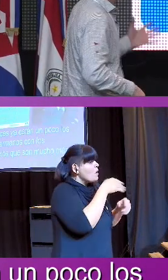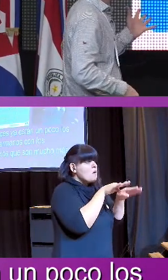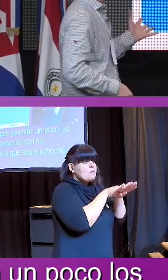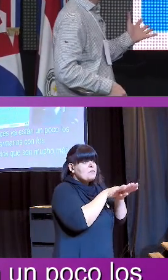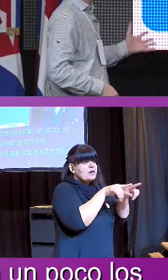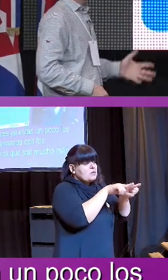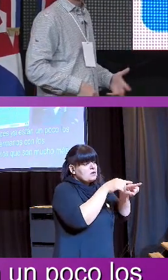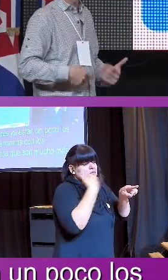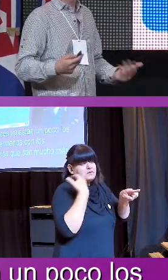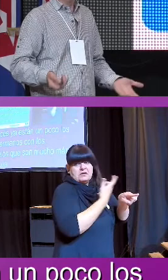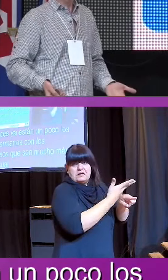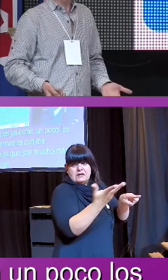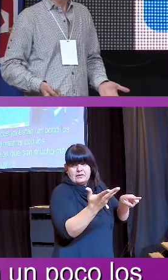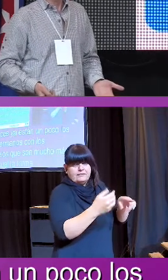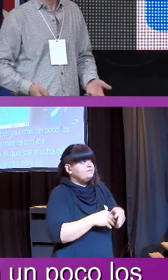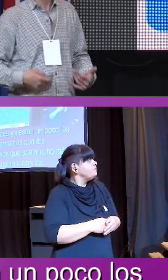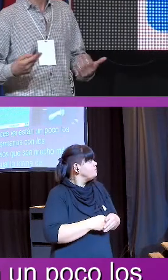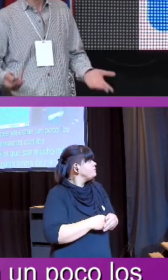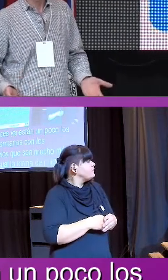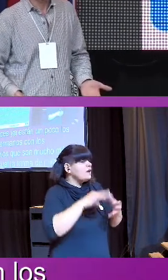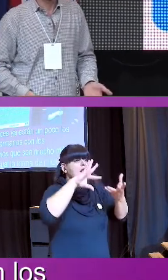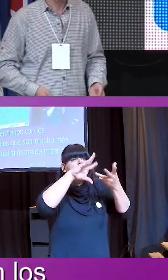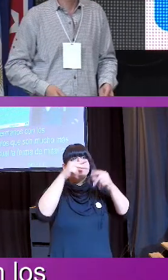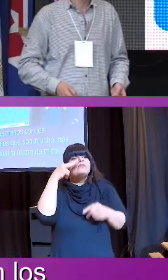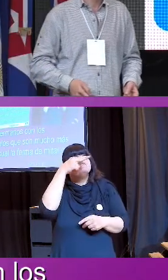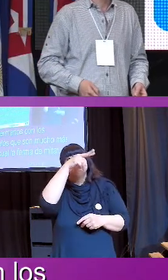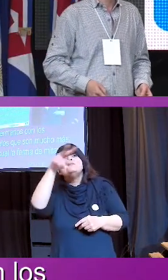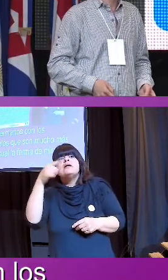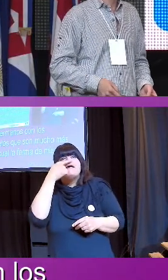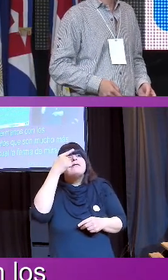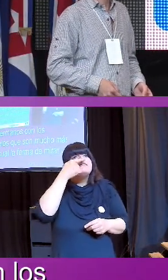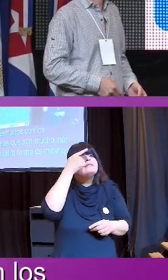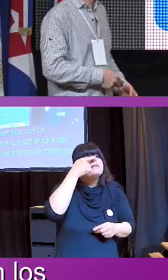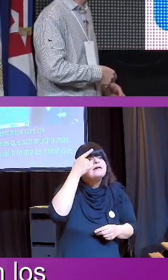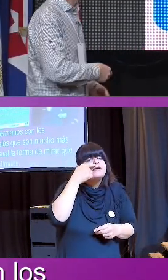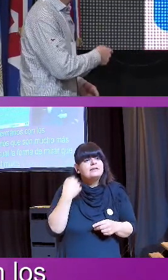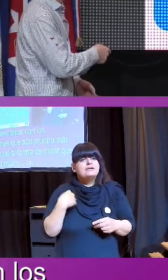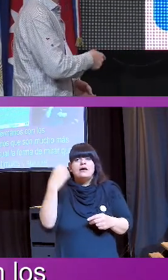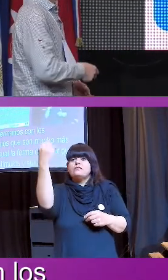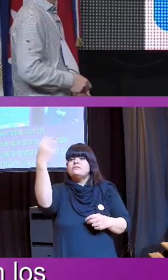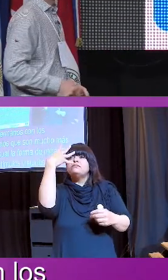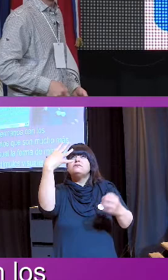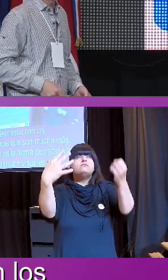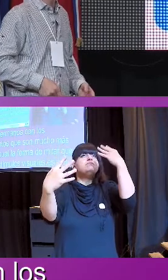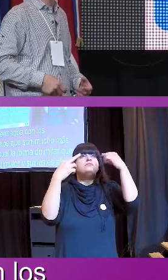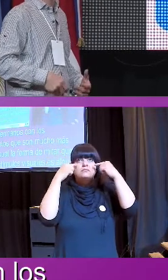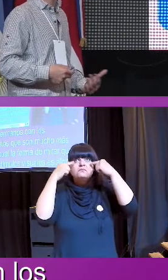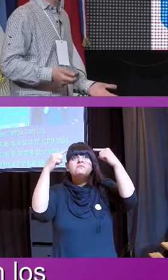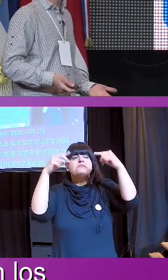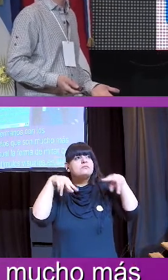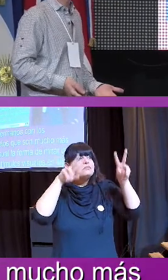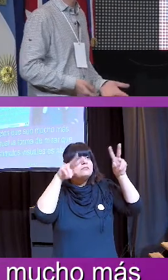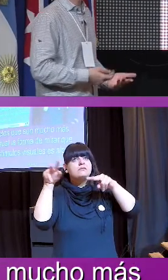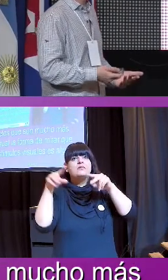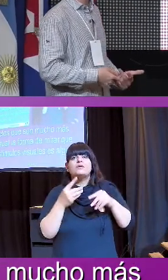Entonces, la conexión visual, la forma de mirar, qué le interesa, cómo responde a los estímulos visuales, es algo